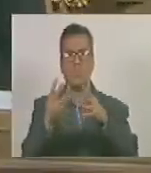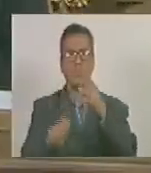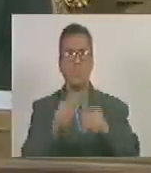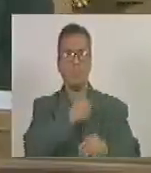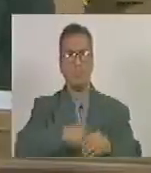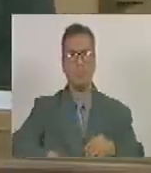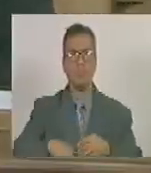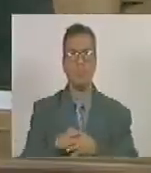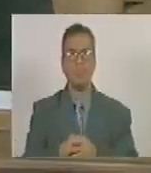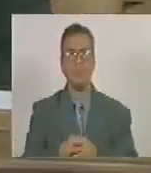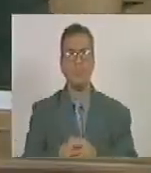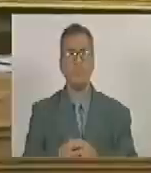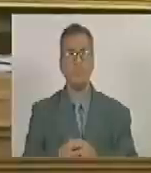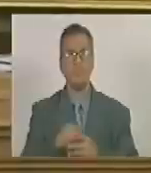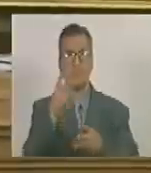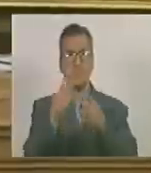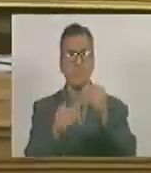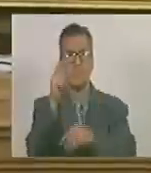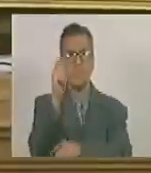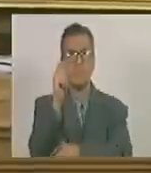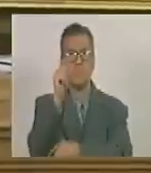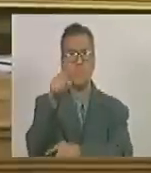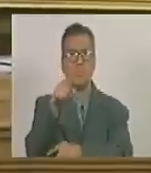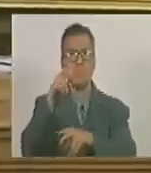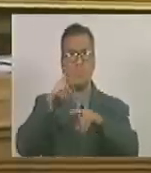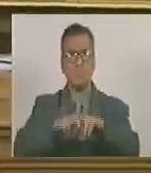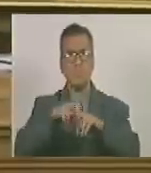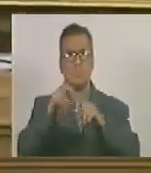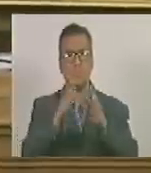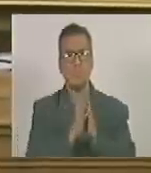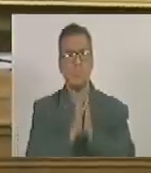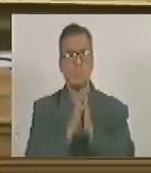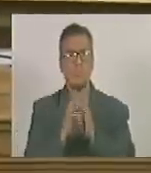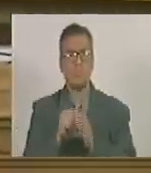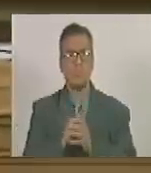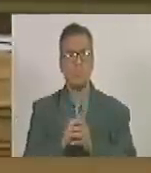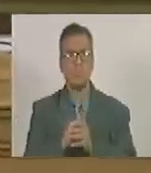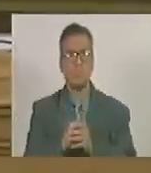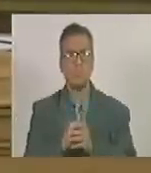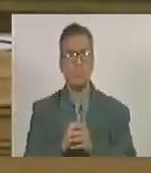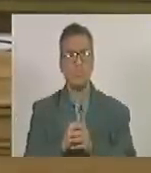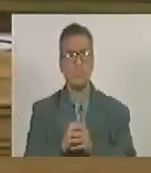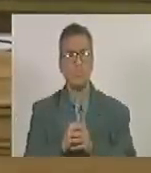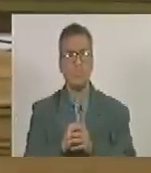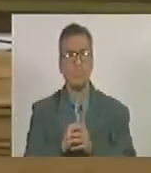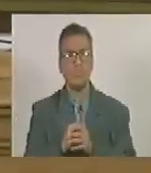presidente. Diputado, sentarse, diputadas y diputados, por favor.